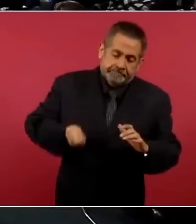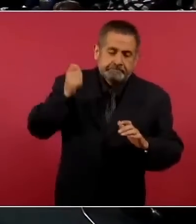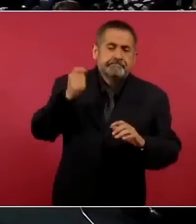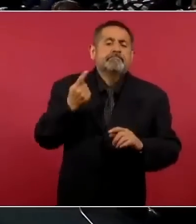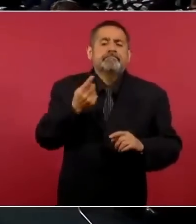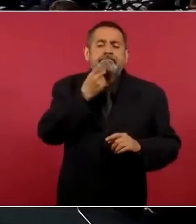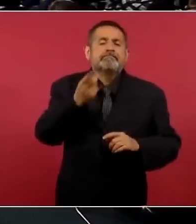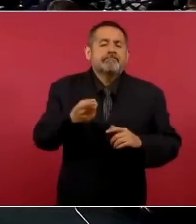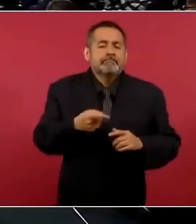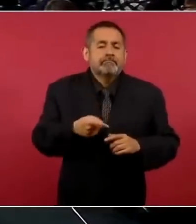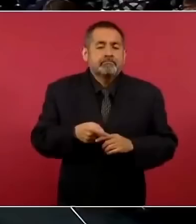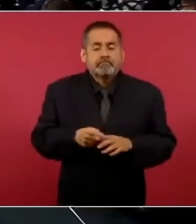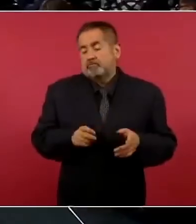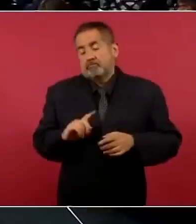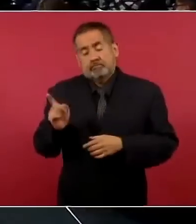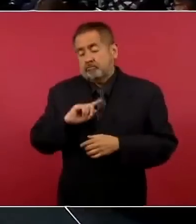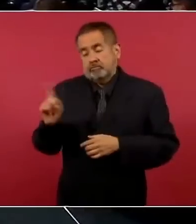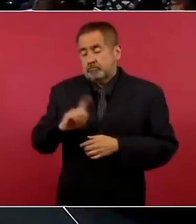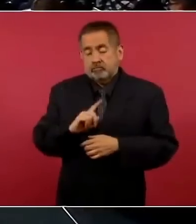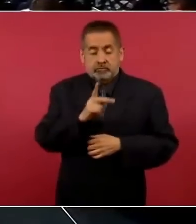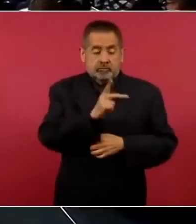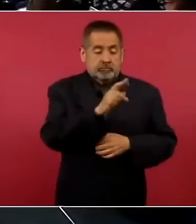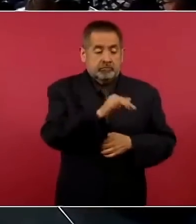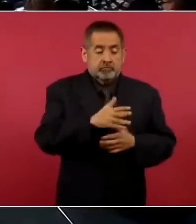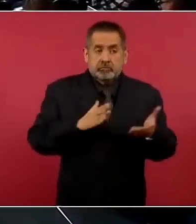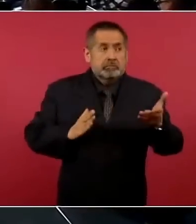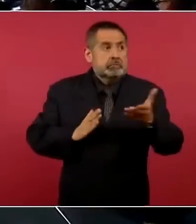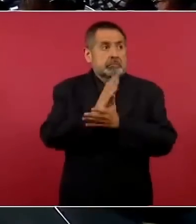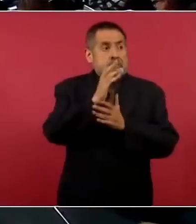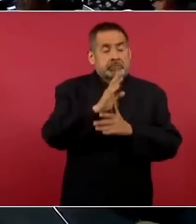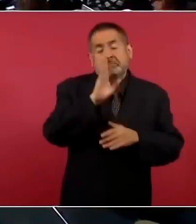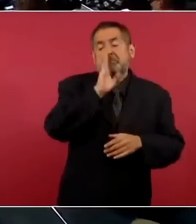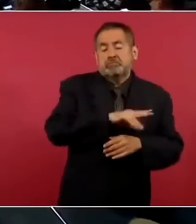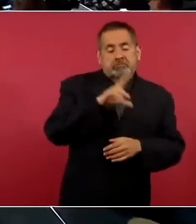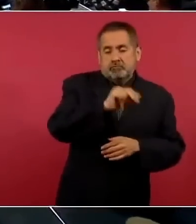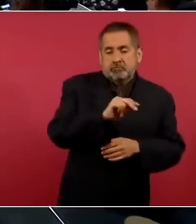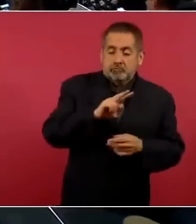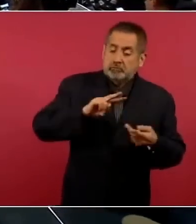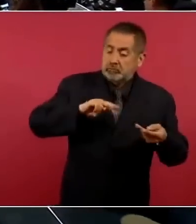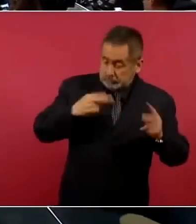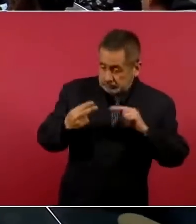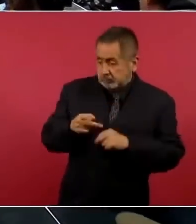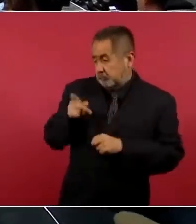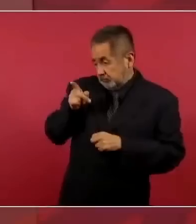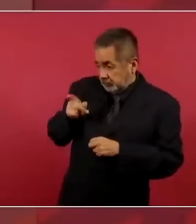De que quienes habían rebasado el tope de campaña habíamos sido nosotros.